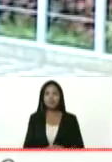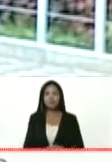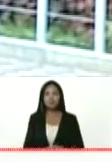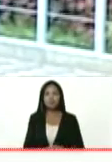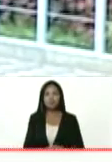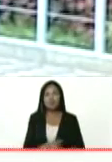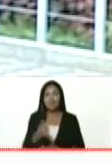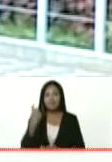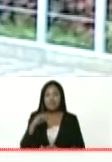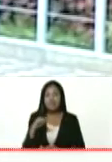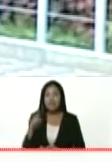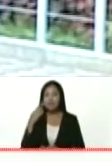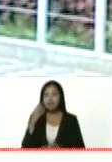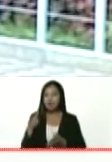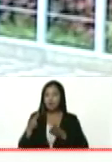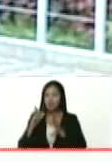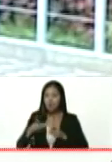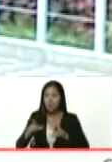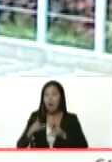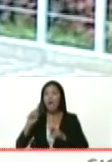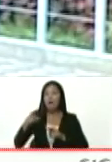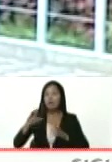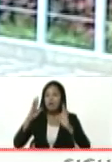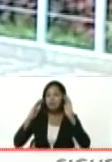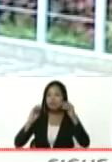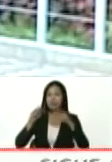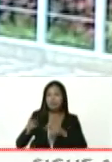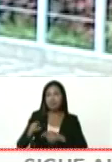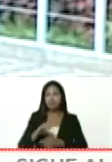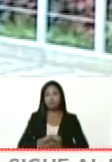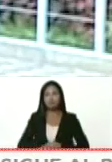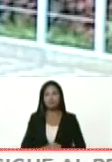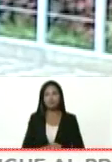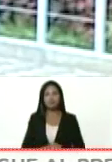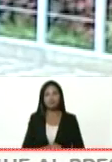el que tenga tienda, que la atienda, mi compadre.